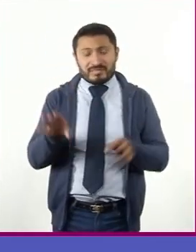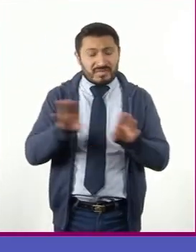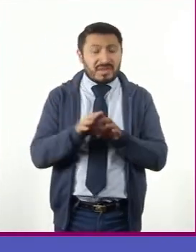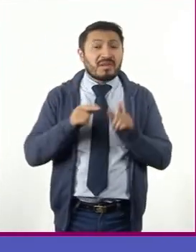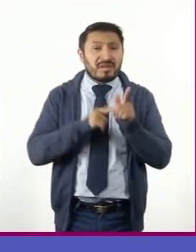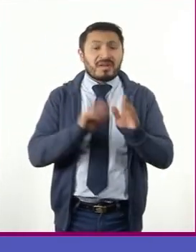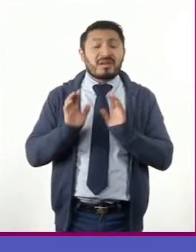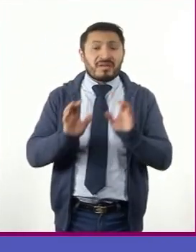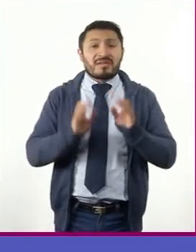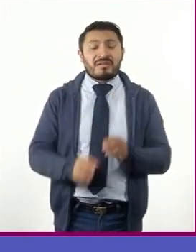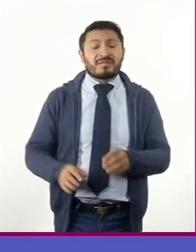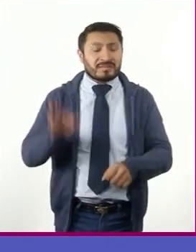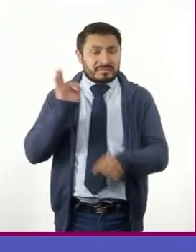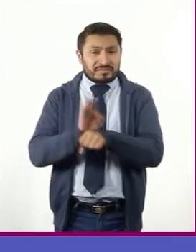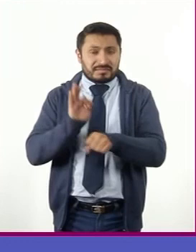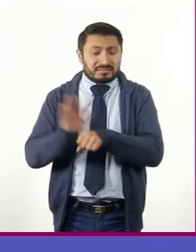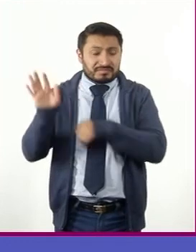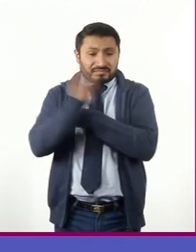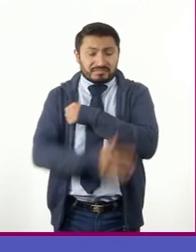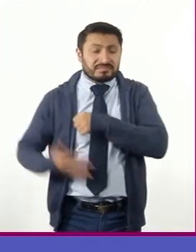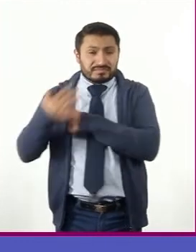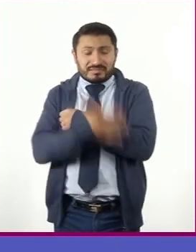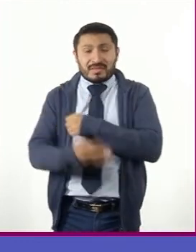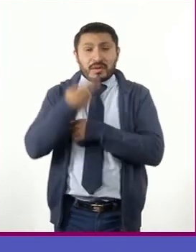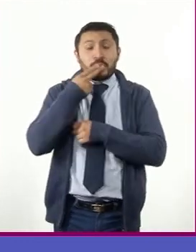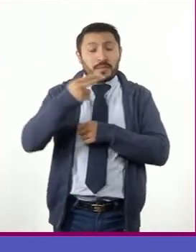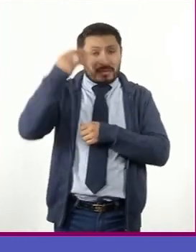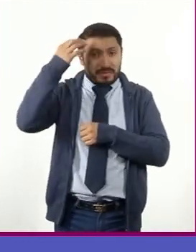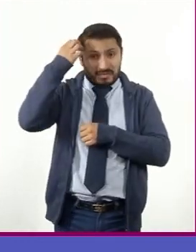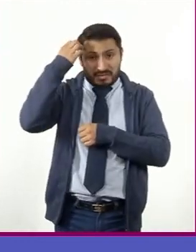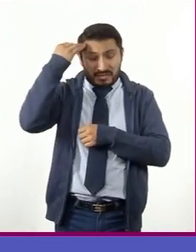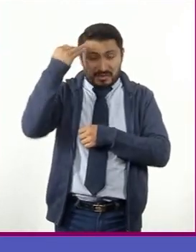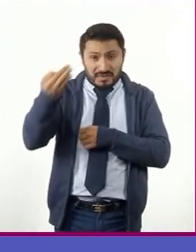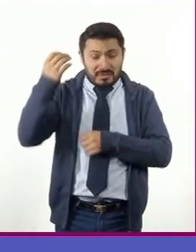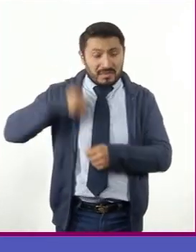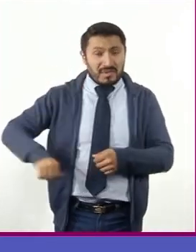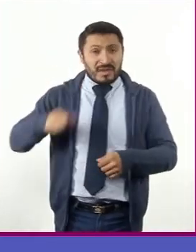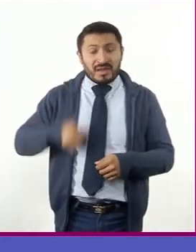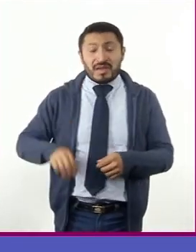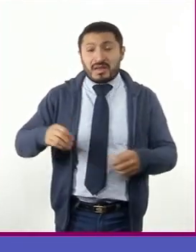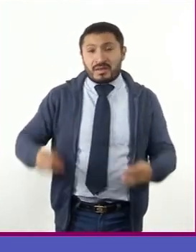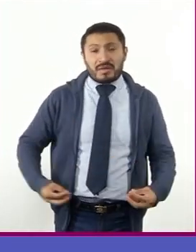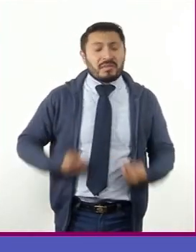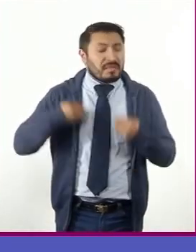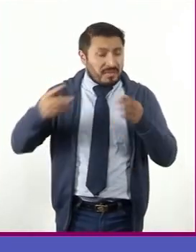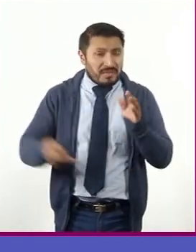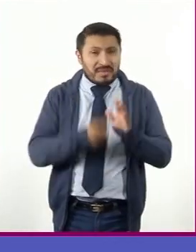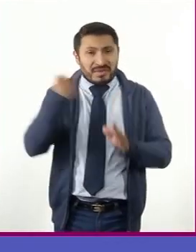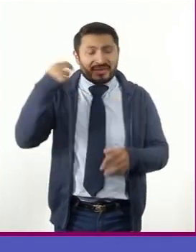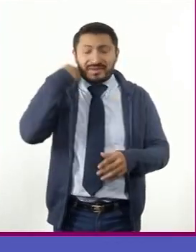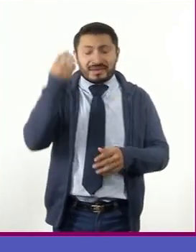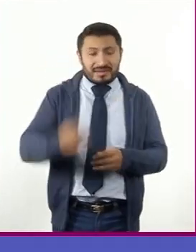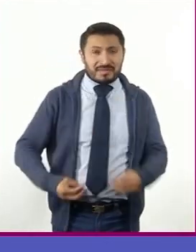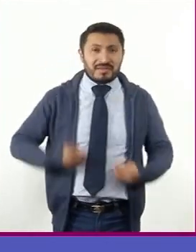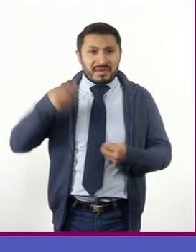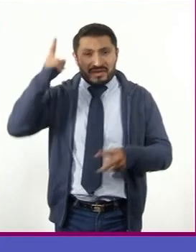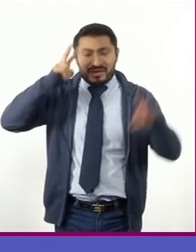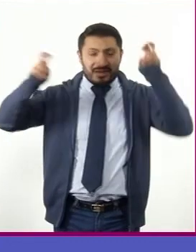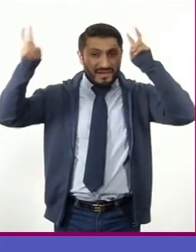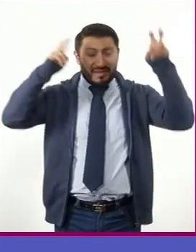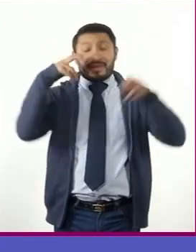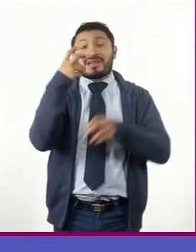las armaduras que utilizaron en la Edad Media, las revive y quiere vivir y soñar con ese mundo que